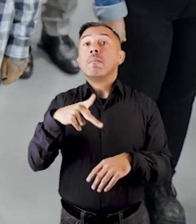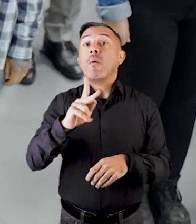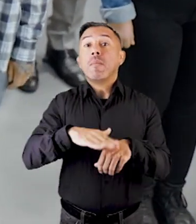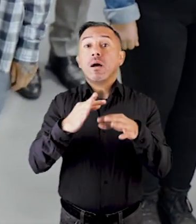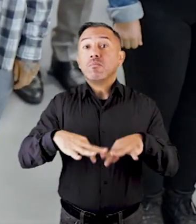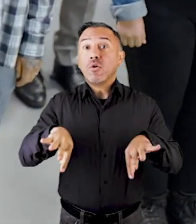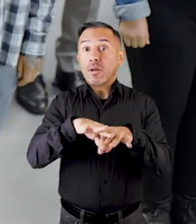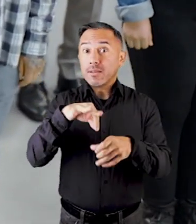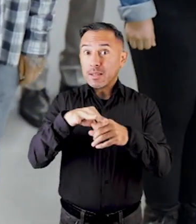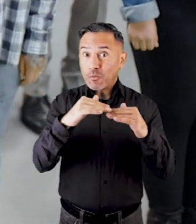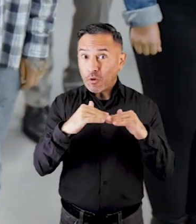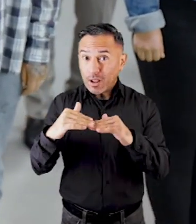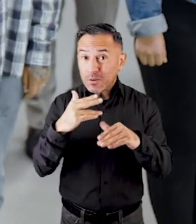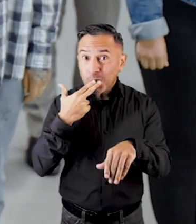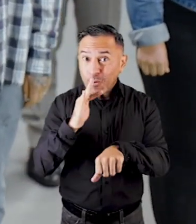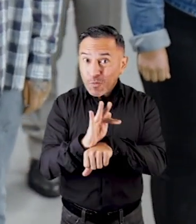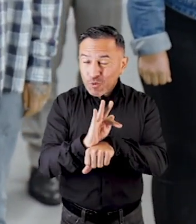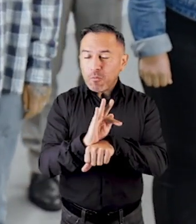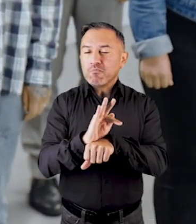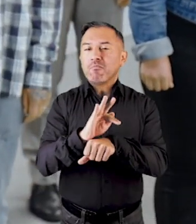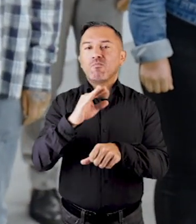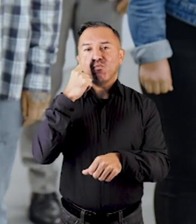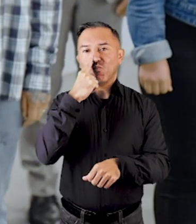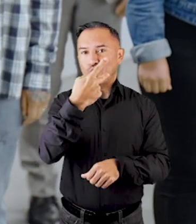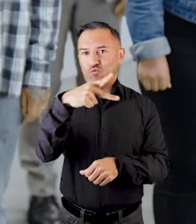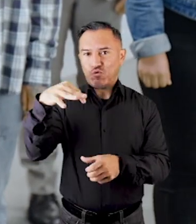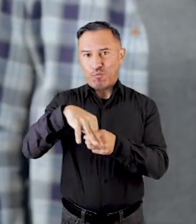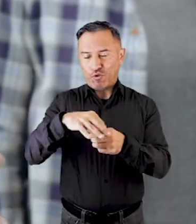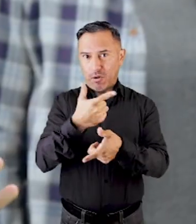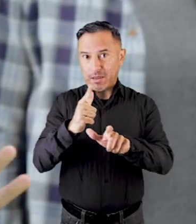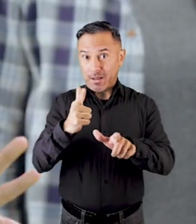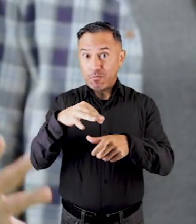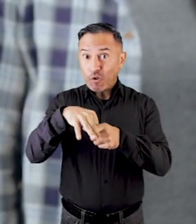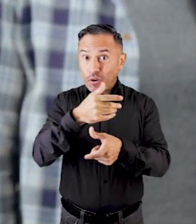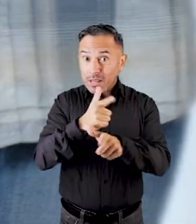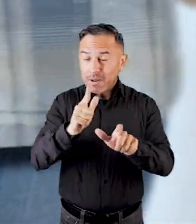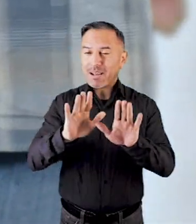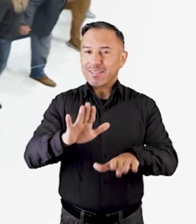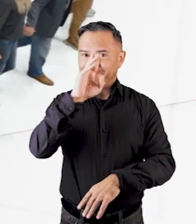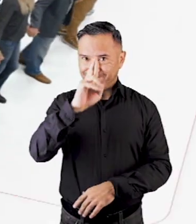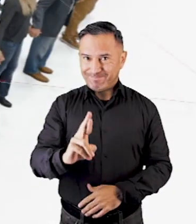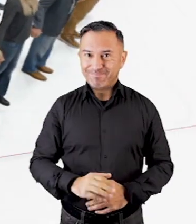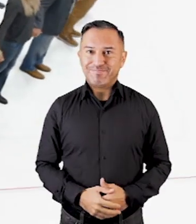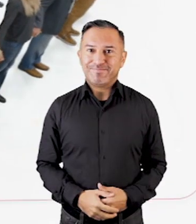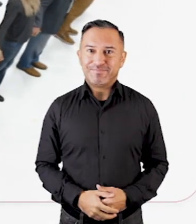la democracia, defendemos nuestro derecho al voto libre. Porque el voto libre no se toca.